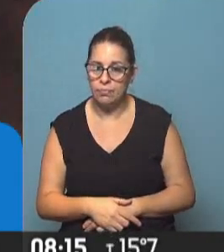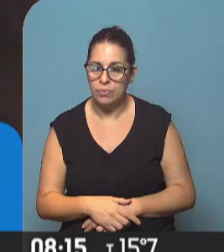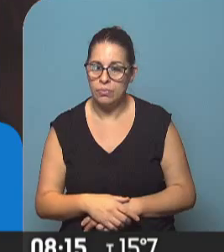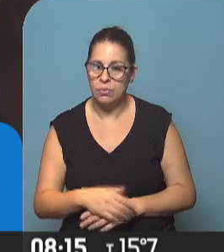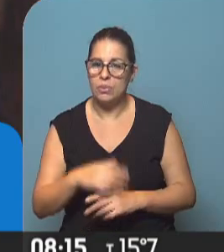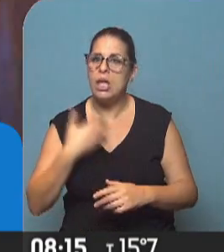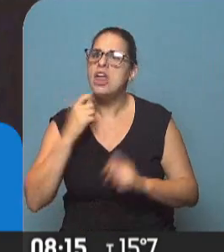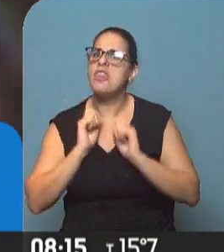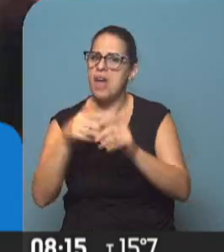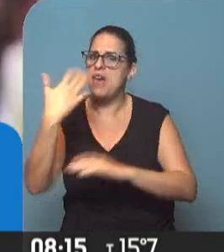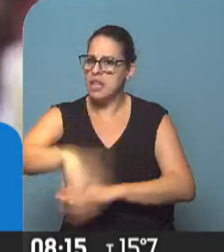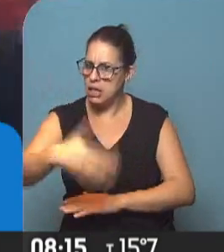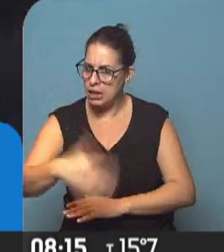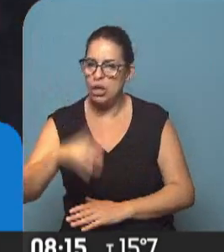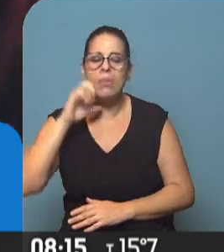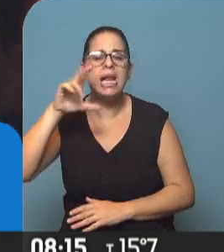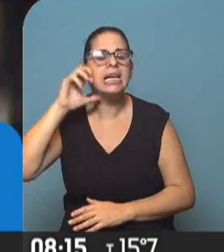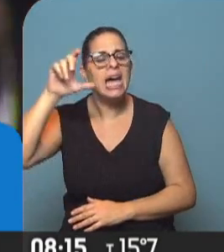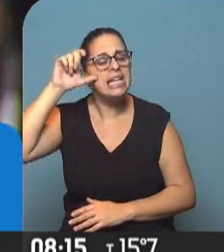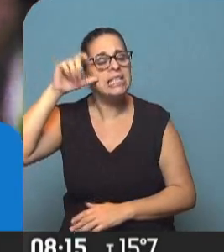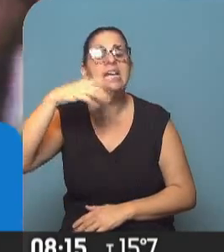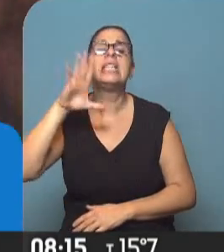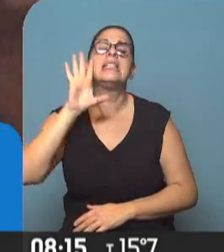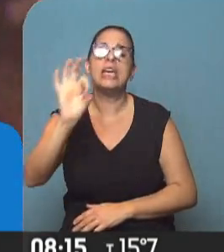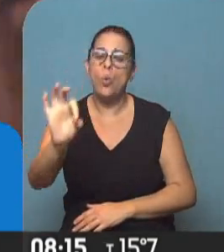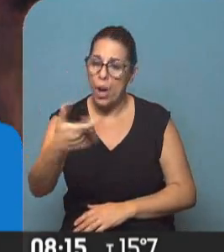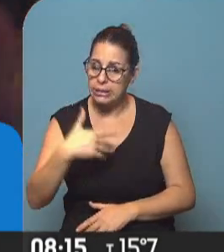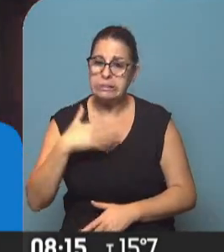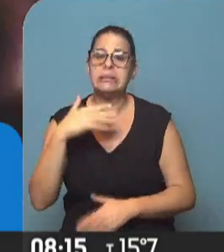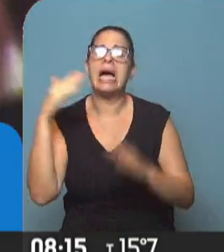una dirección, Balcarce 50,